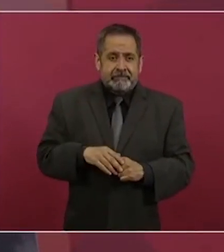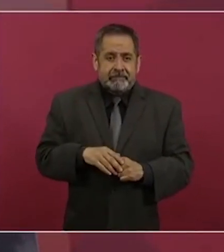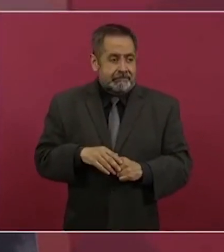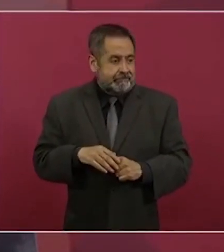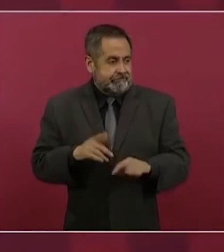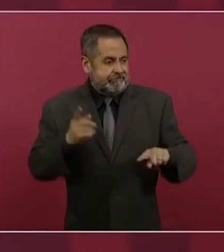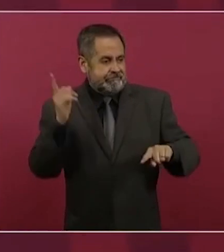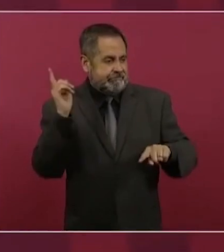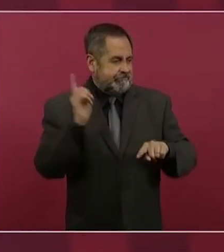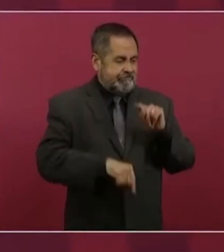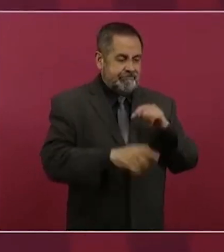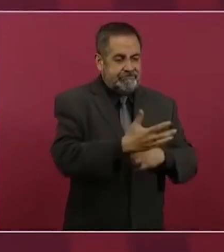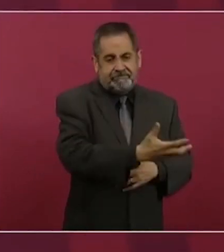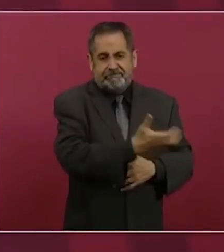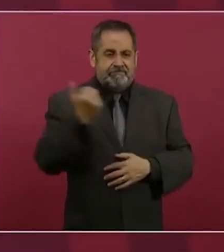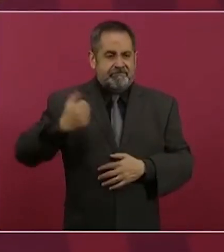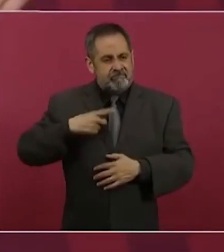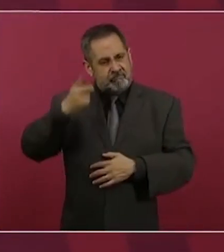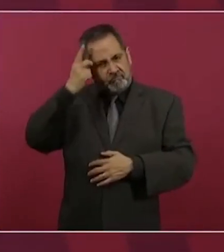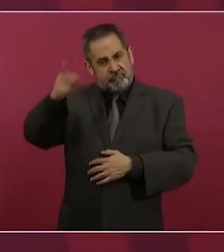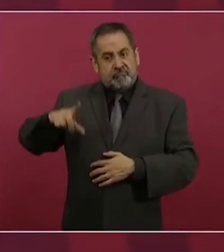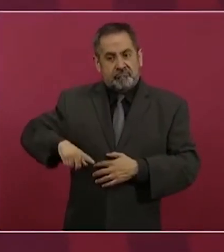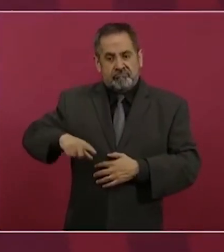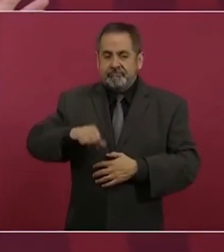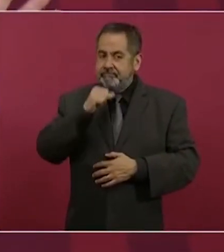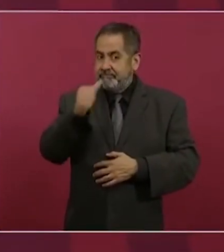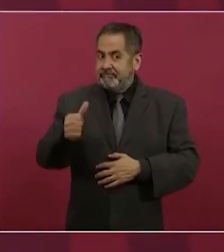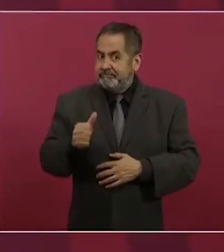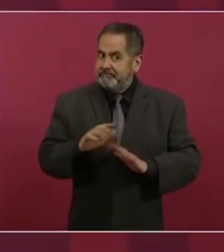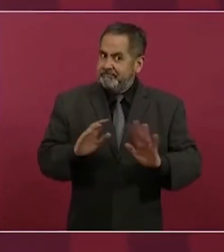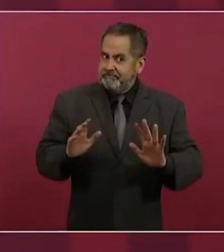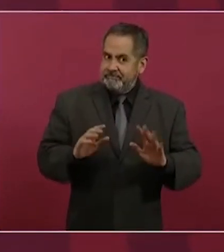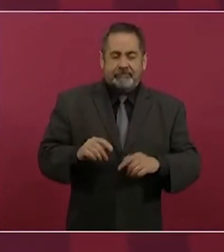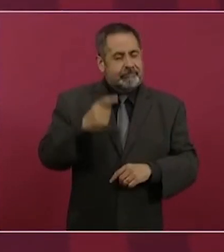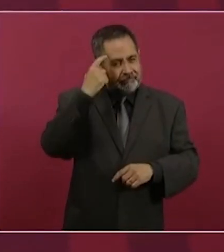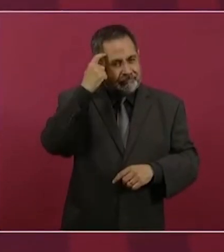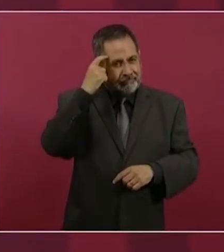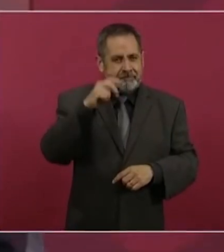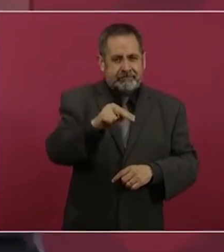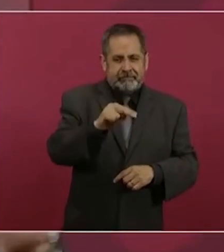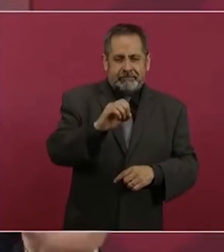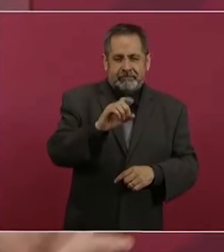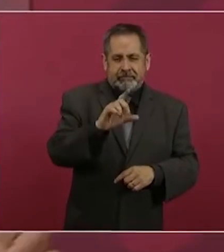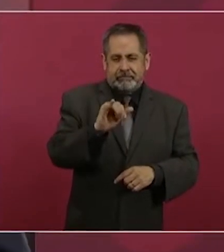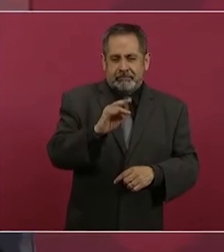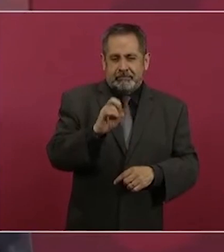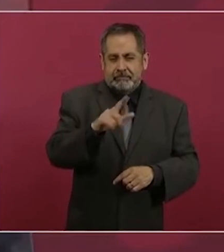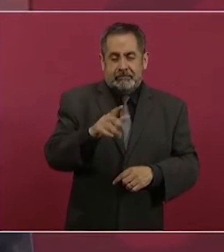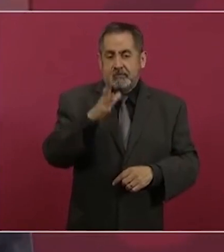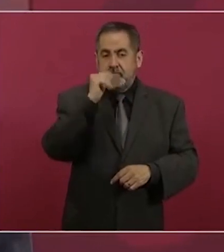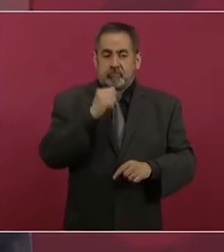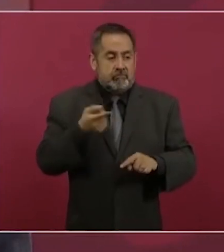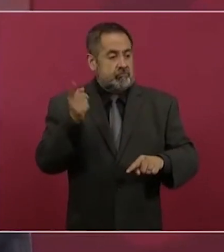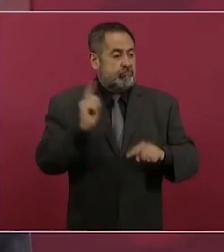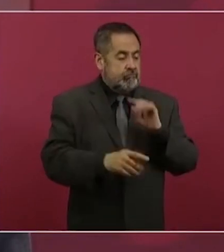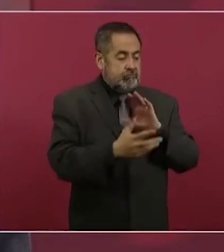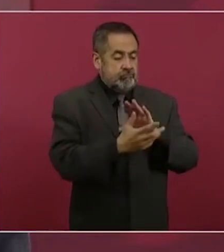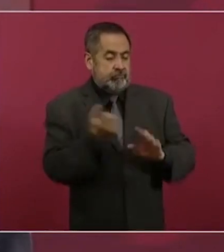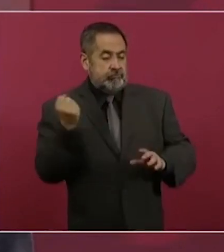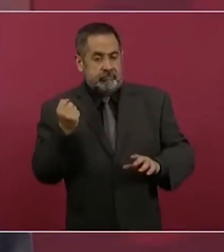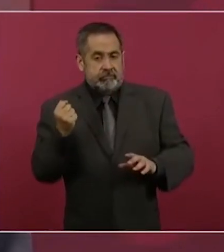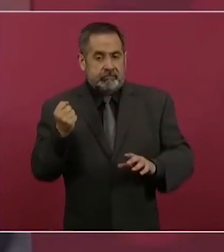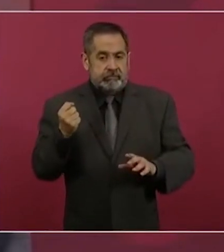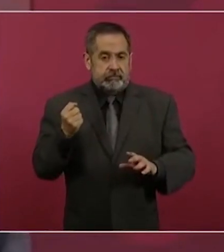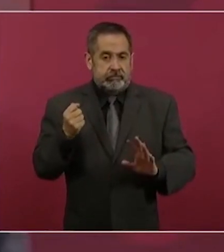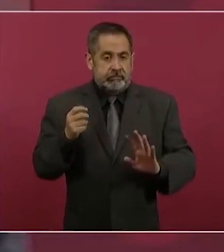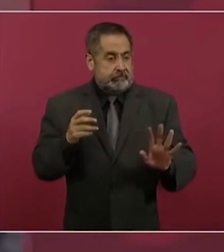pública, porque para el neoliberal era un sacrilegio poner